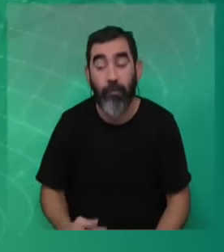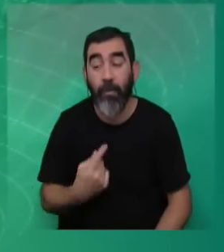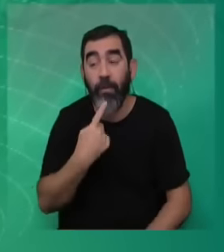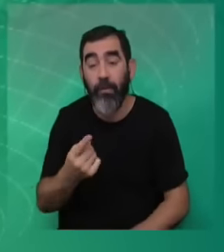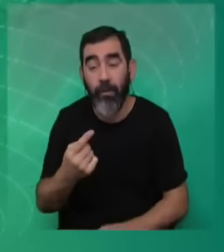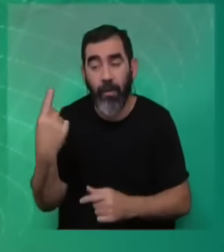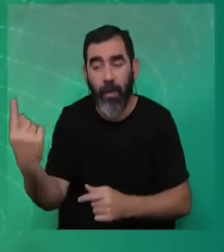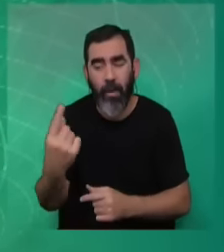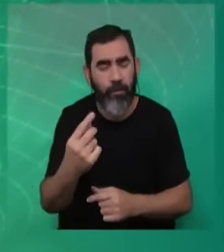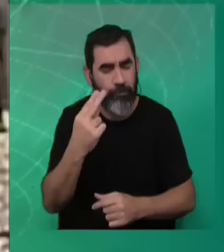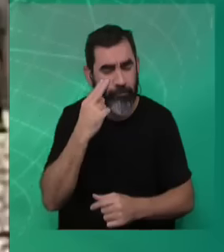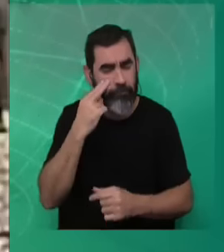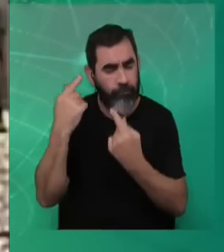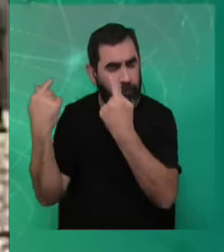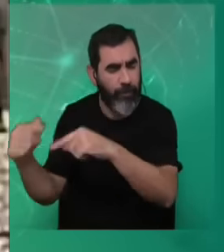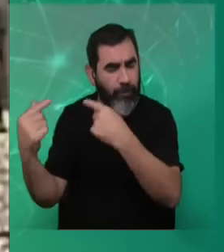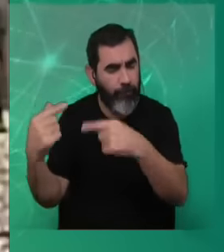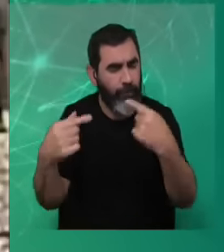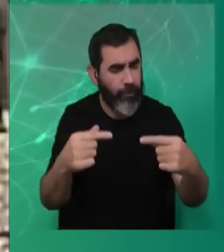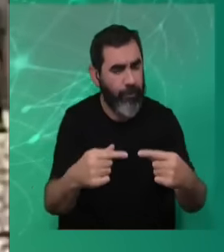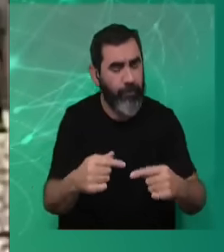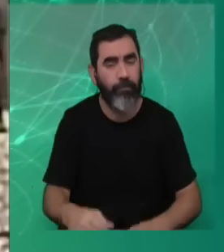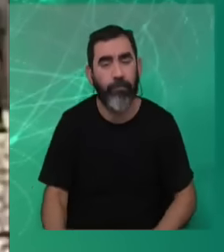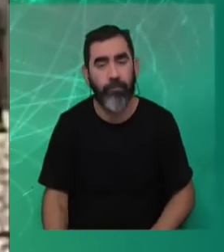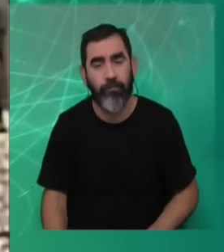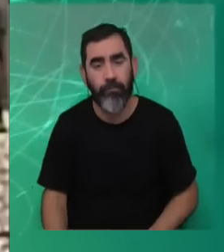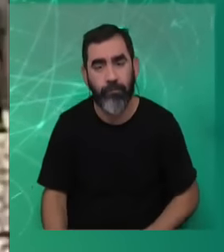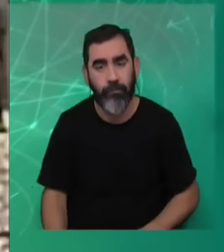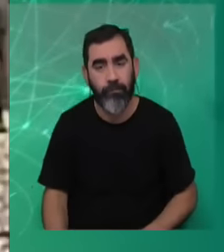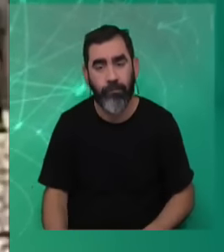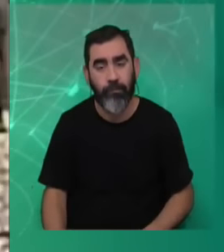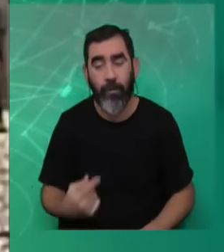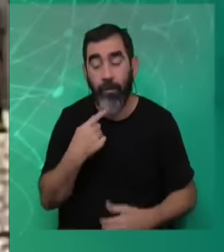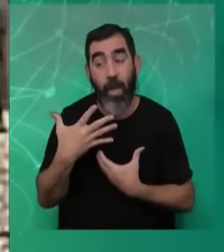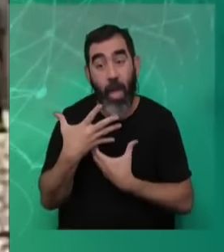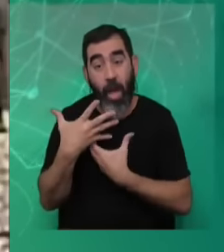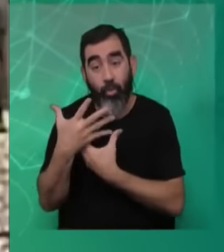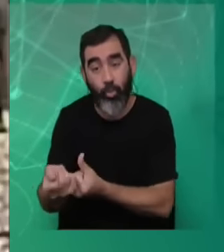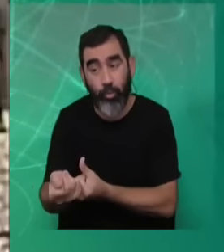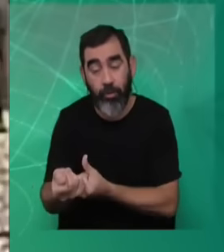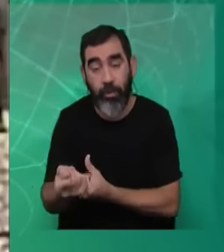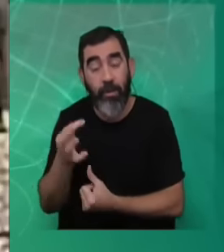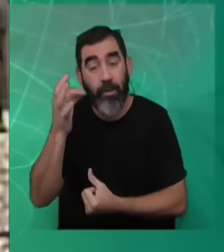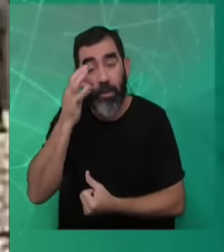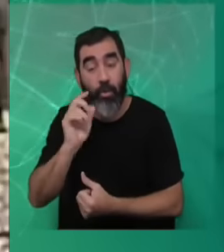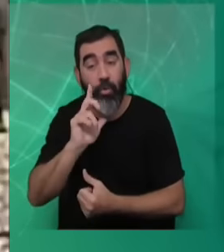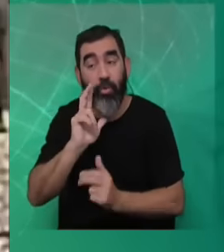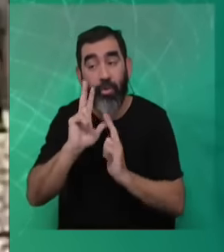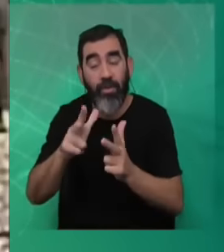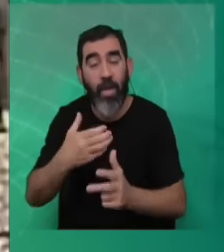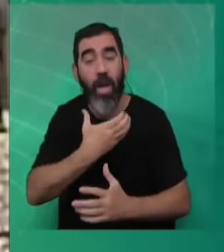con cada una de las afirmaciones de los oficiales de la guerra republicana en español donde uno dice ayudan nuestros testigos dicen lo estaban